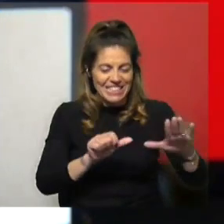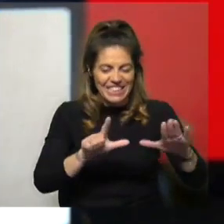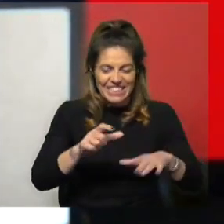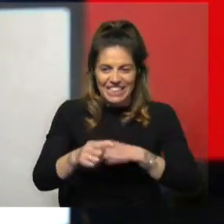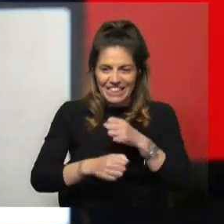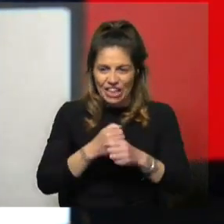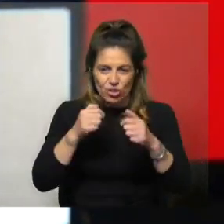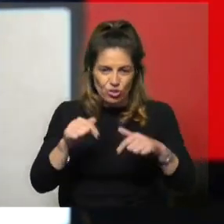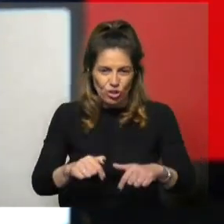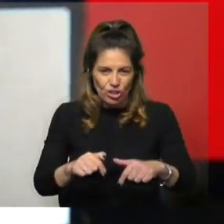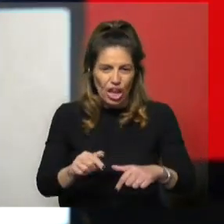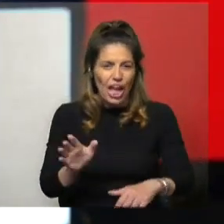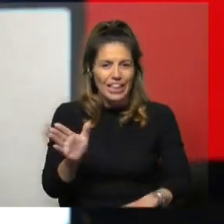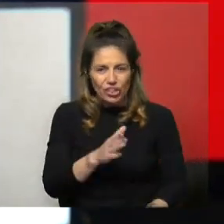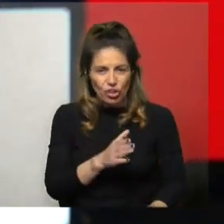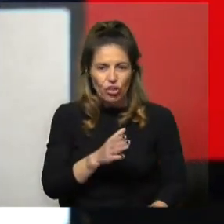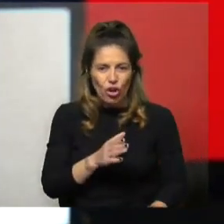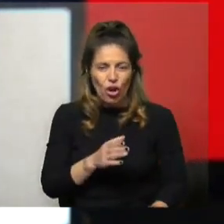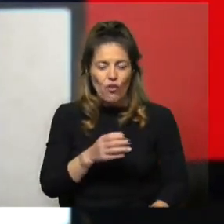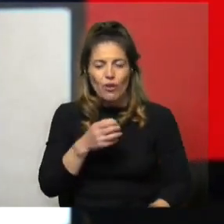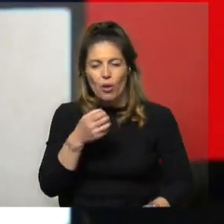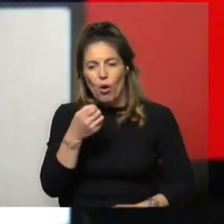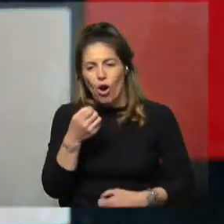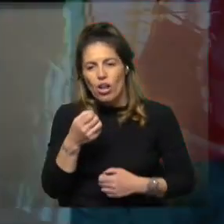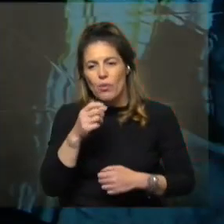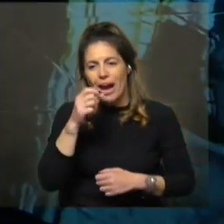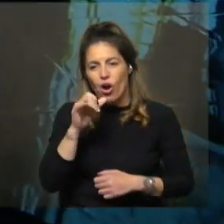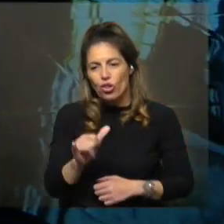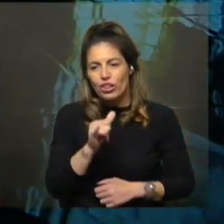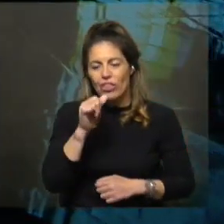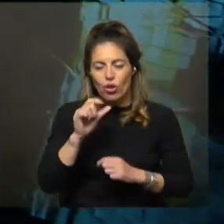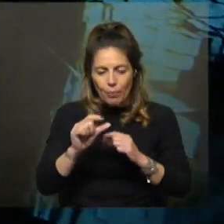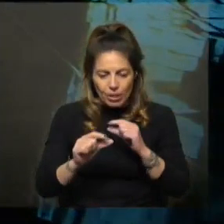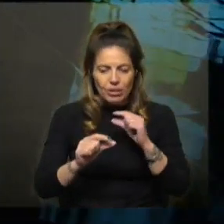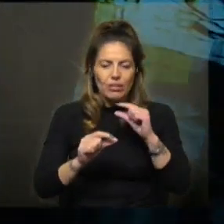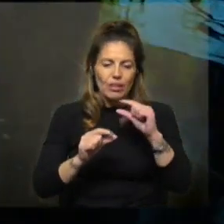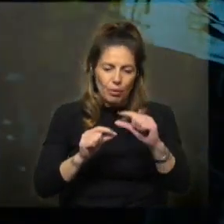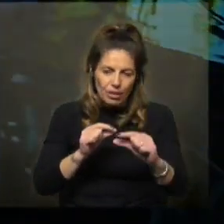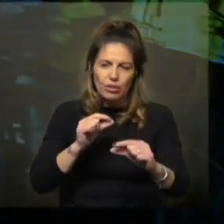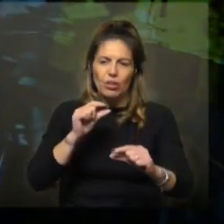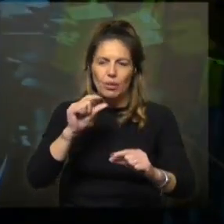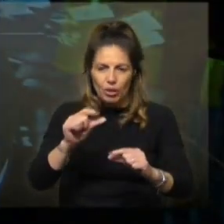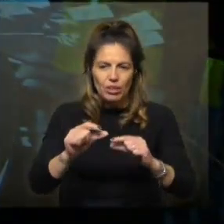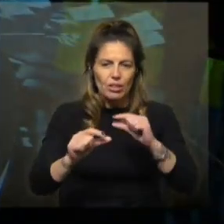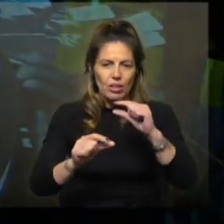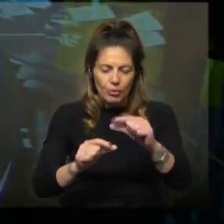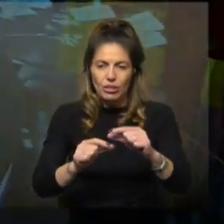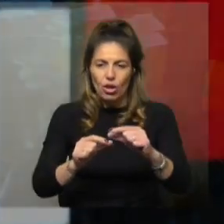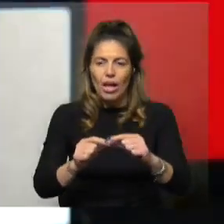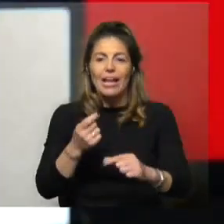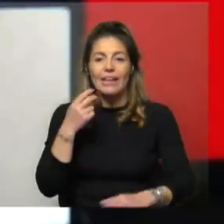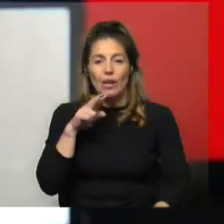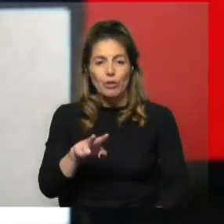hoy día y todo esto fue sacado en sacacorchos créanme este hasta que bueno vio a mis padres mi